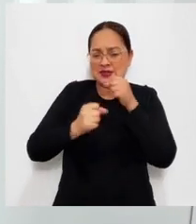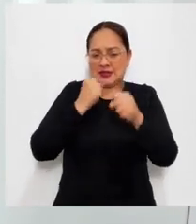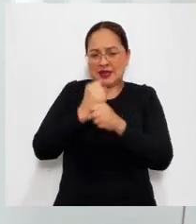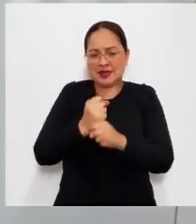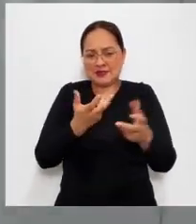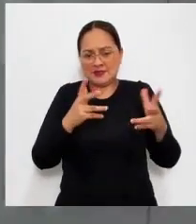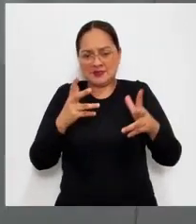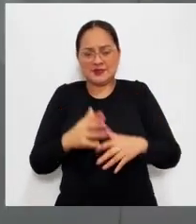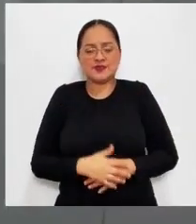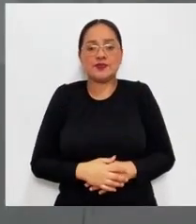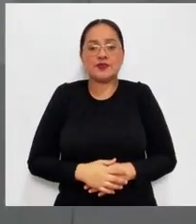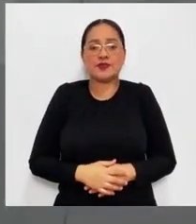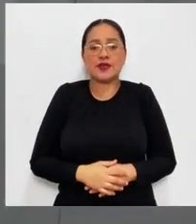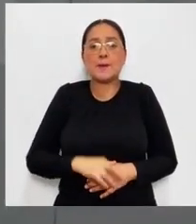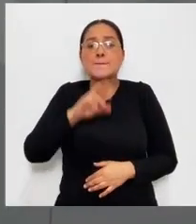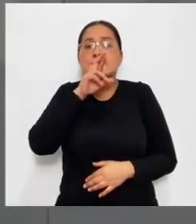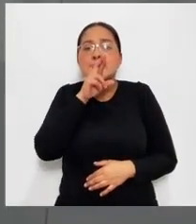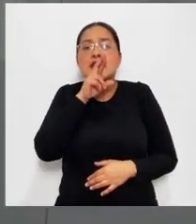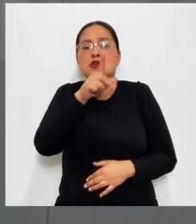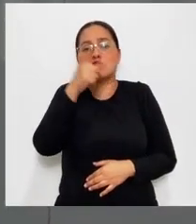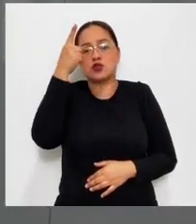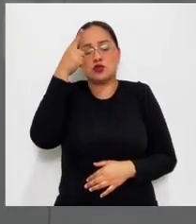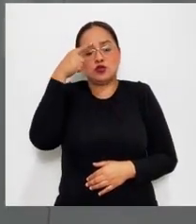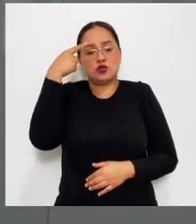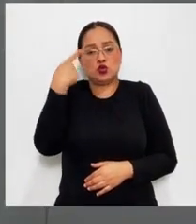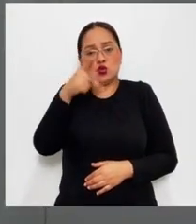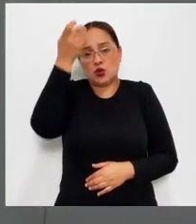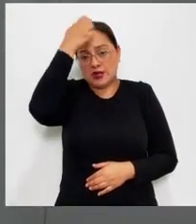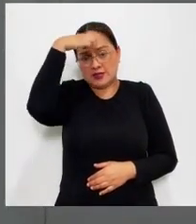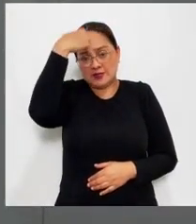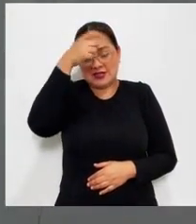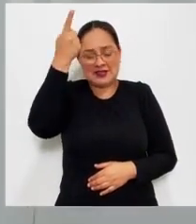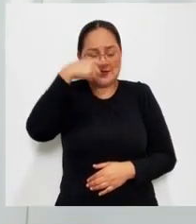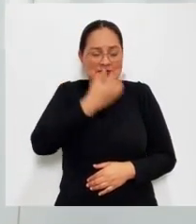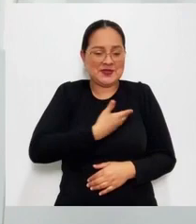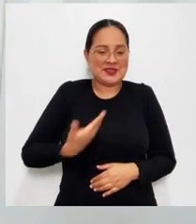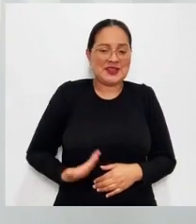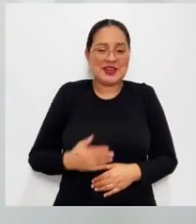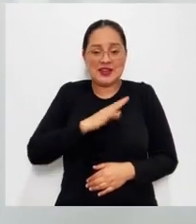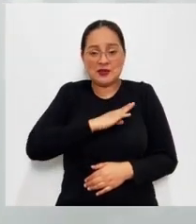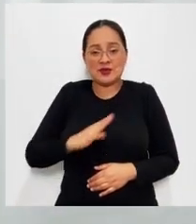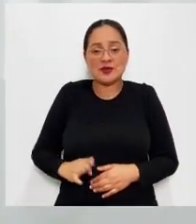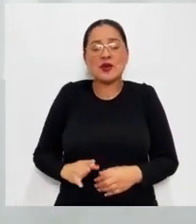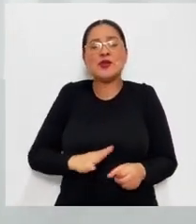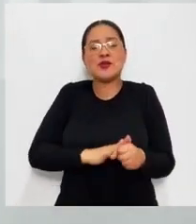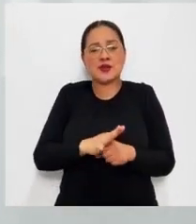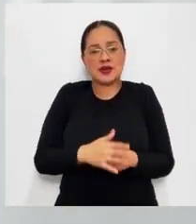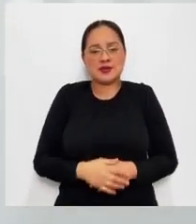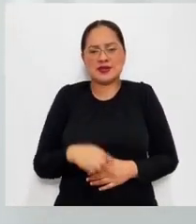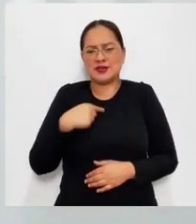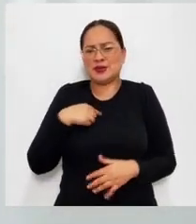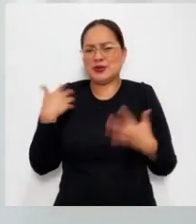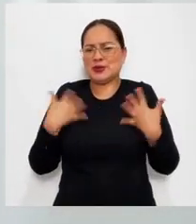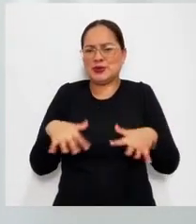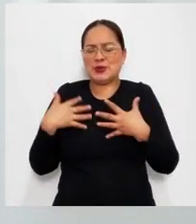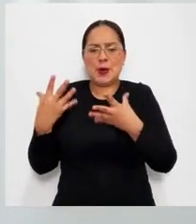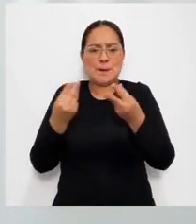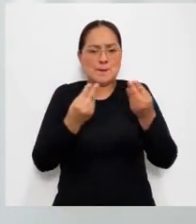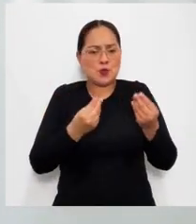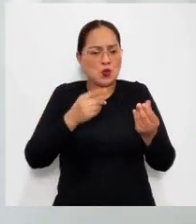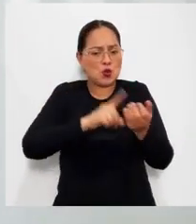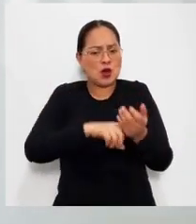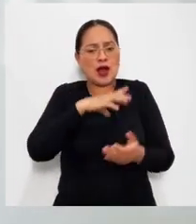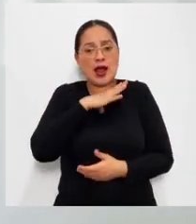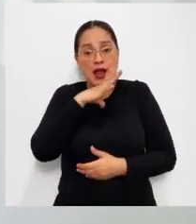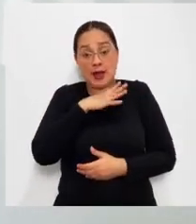años. ¿Qué fue lo más gratificante de ser presidenta municipal? Híjole, tuve muchísimas satisfacciones, pero